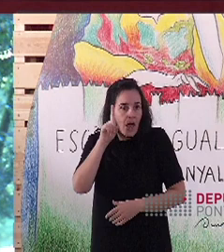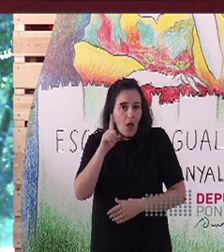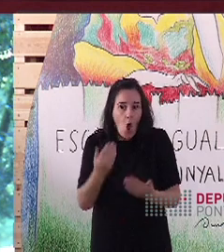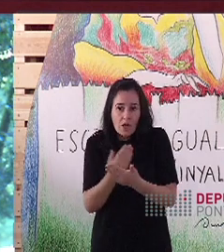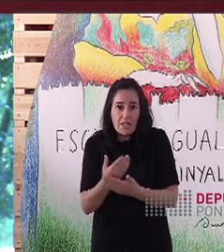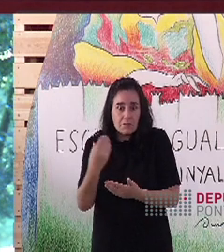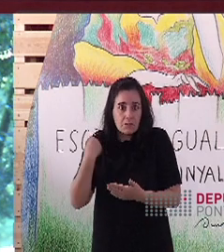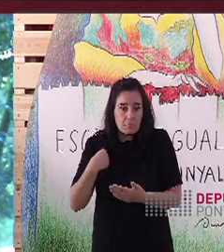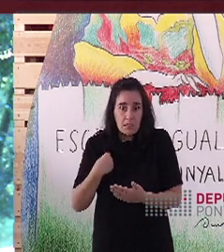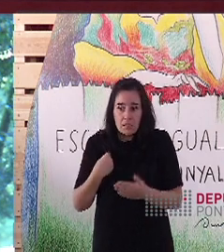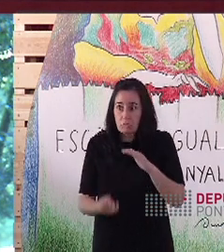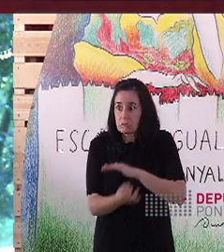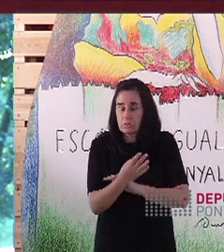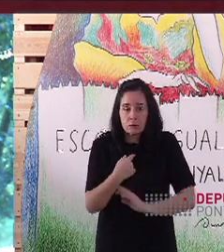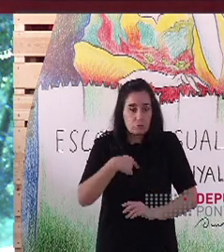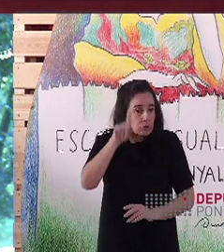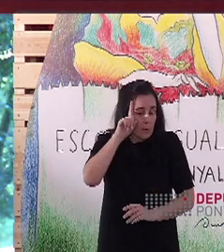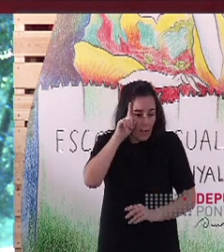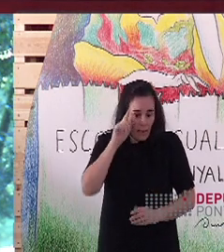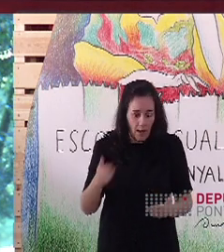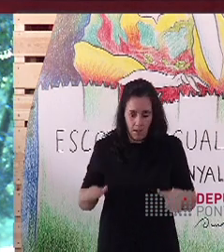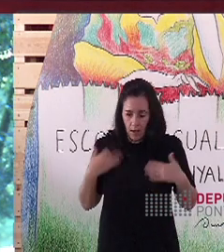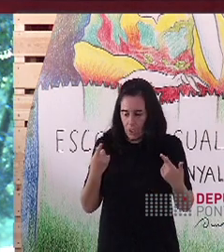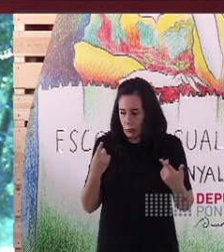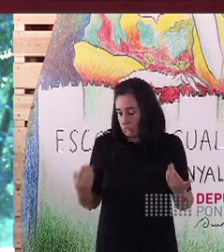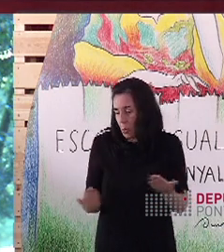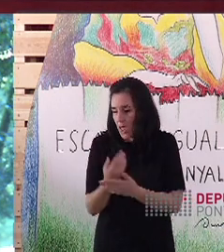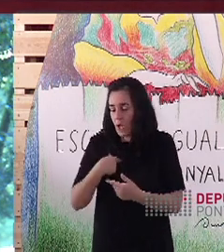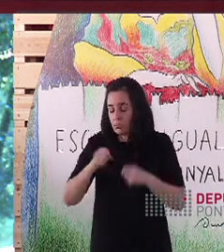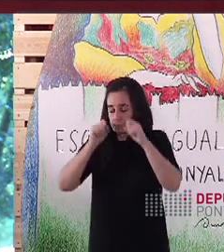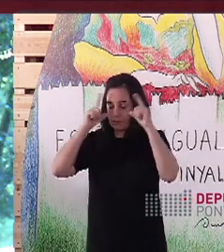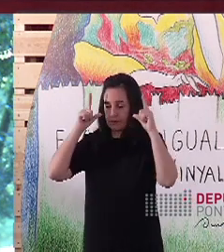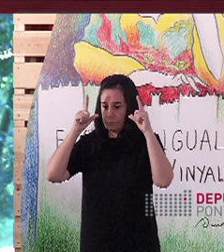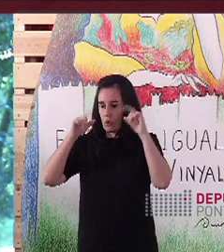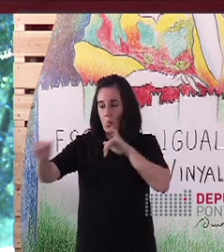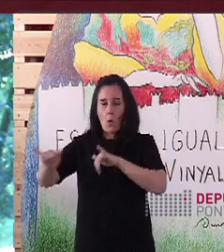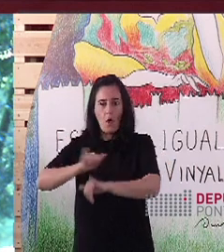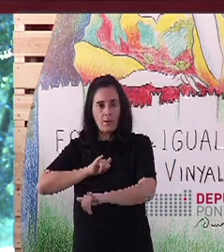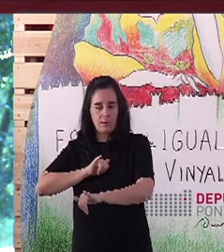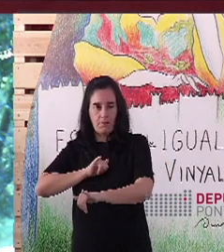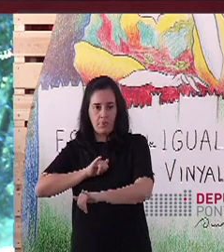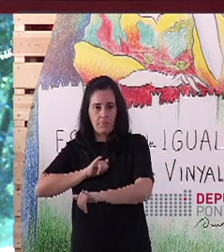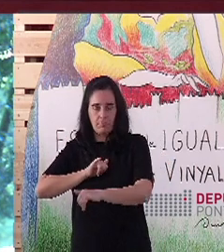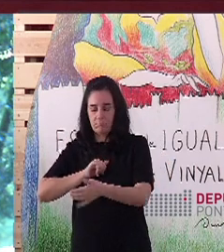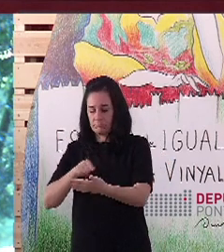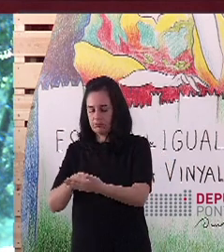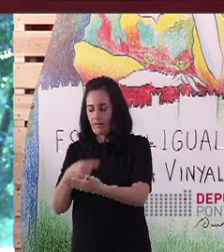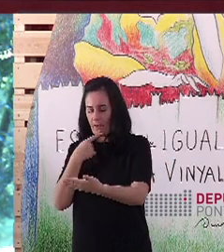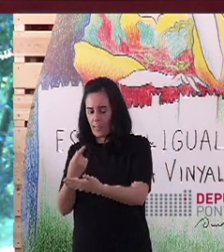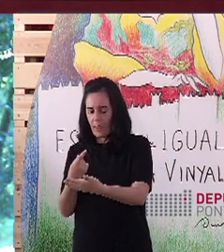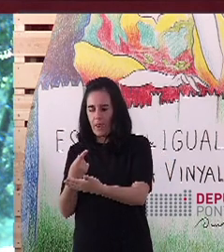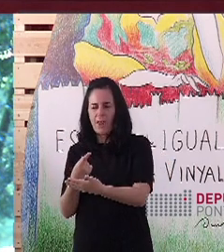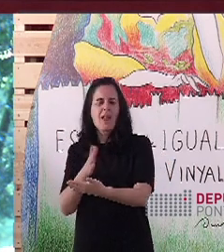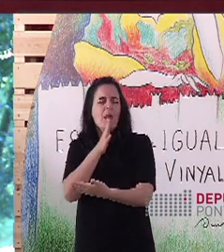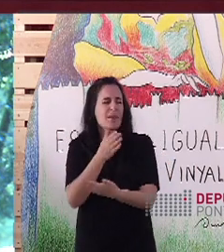encontré una mañana, me levanté y me encontré con que me habían escrito un WhatsApp y me decían ¿qué pasa con